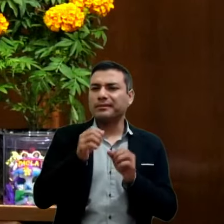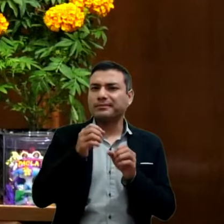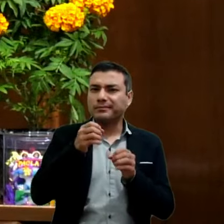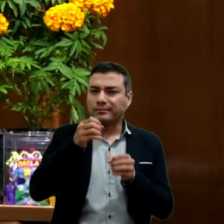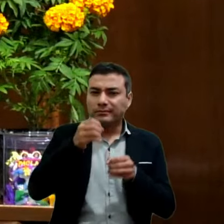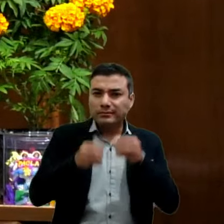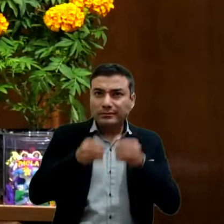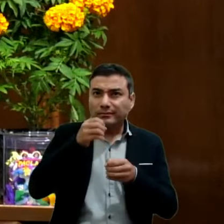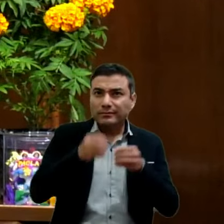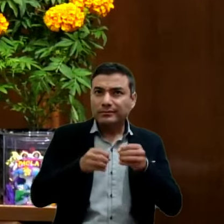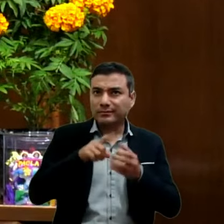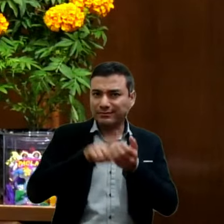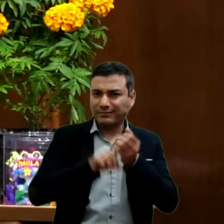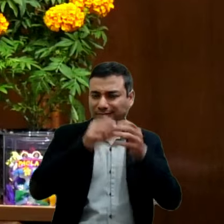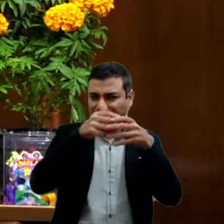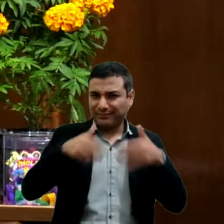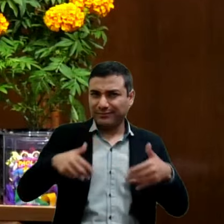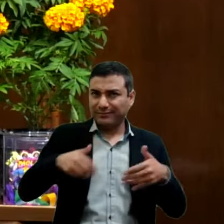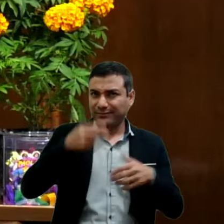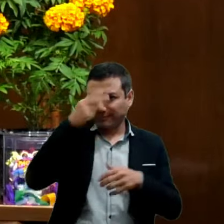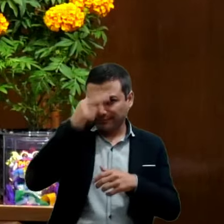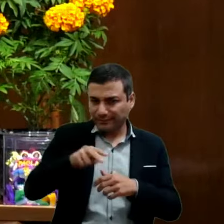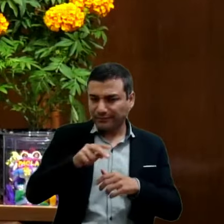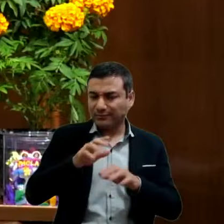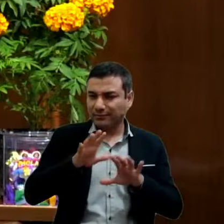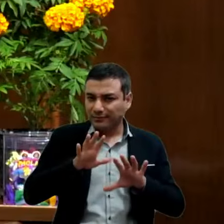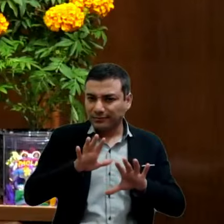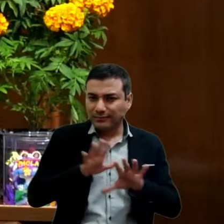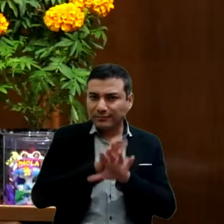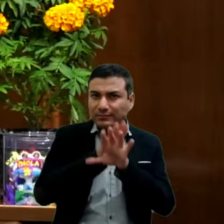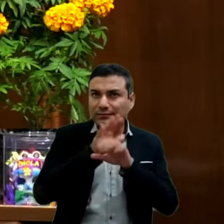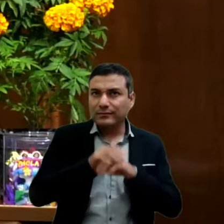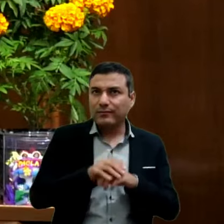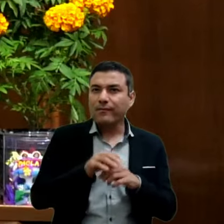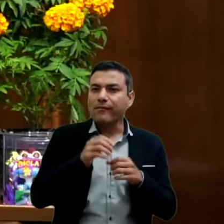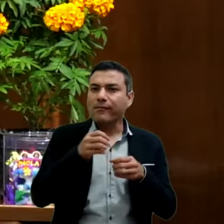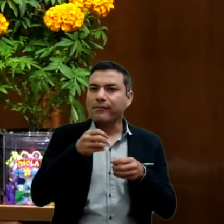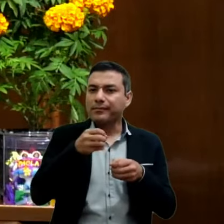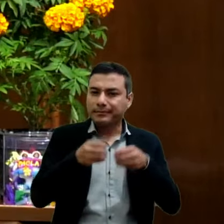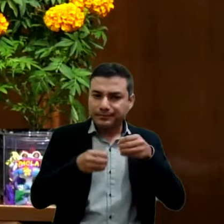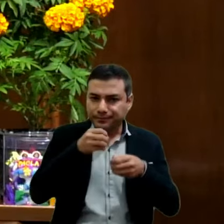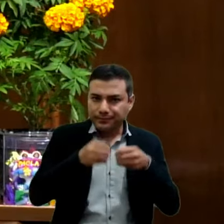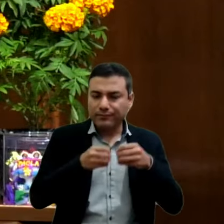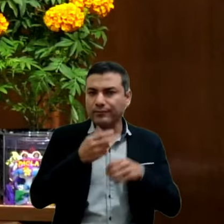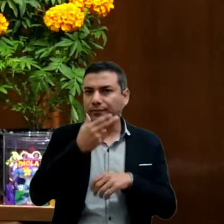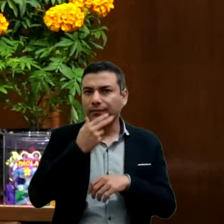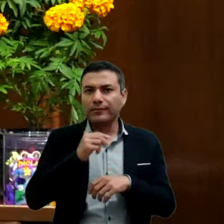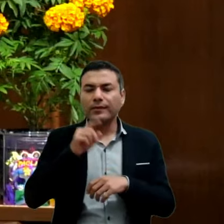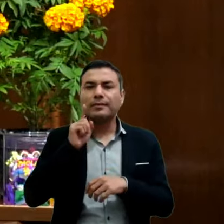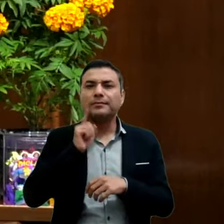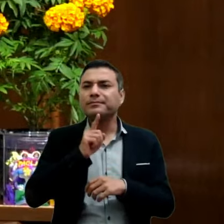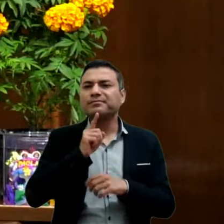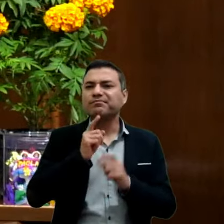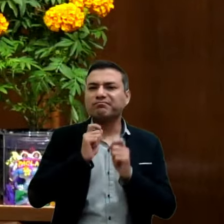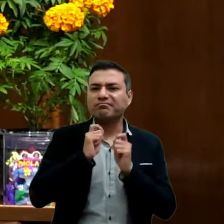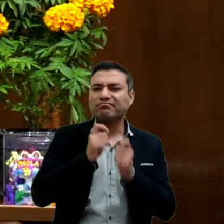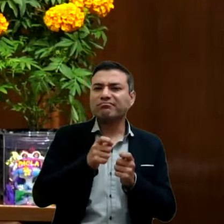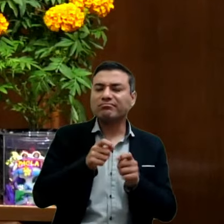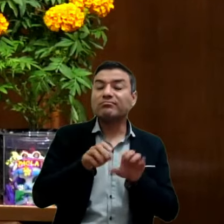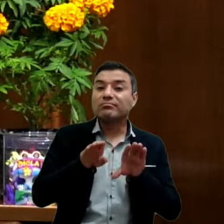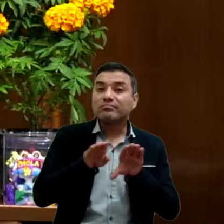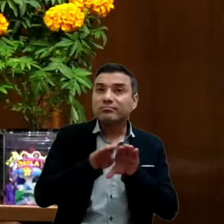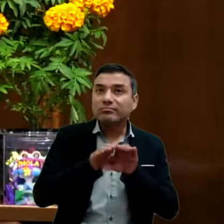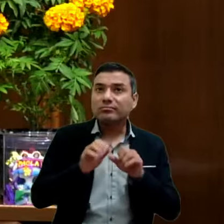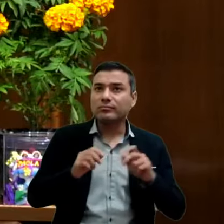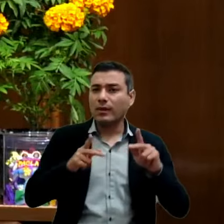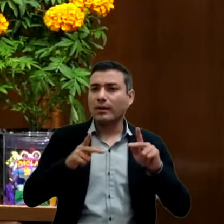México para que las y los magistrados, así como las personas juzgadoras, fueran electas mediante el voto